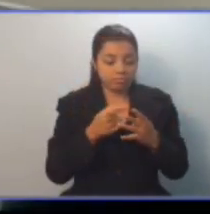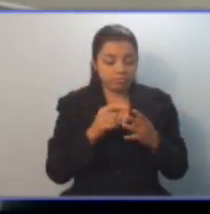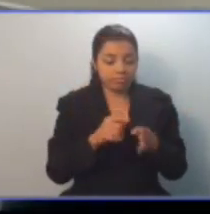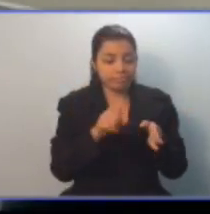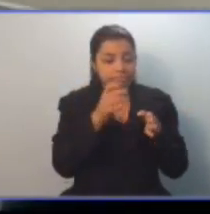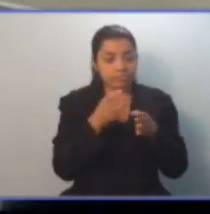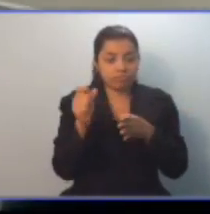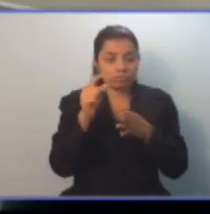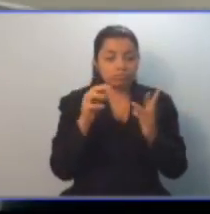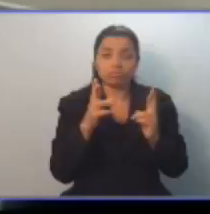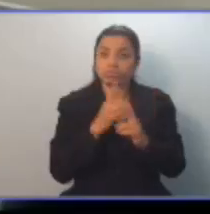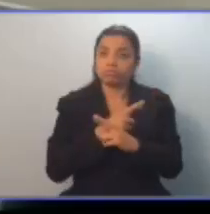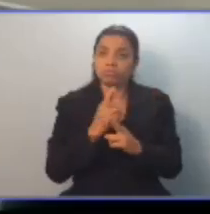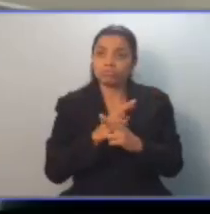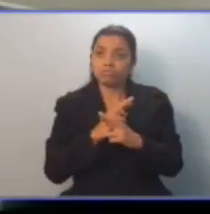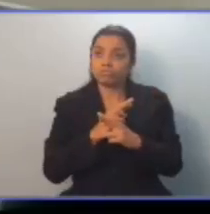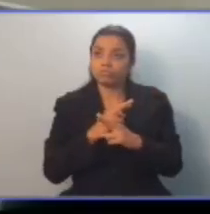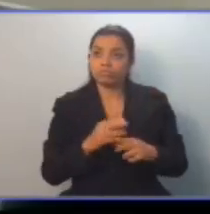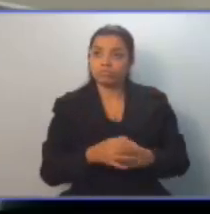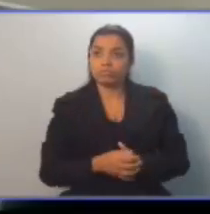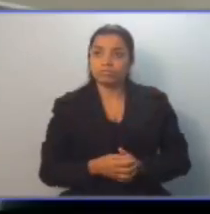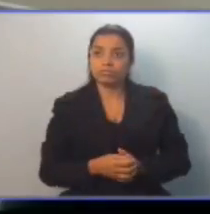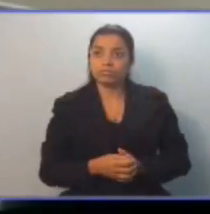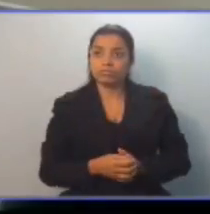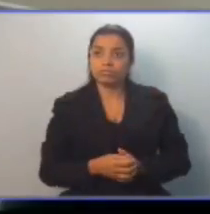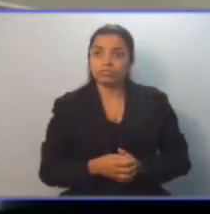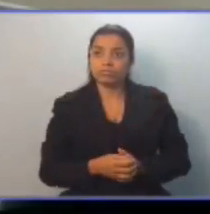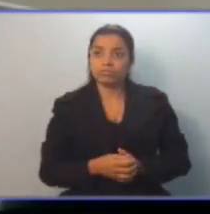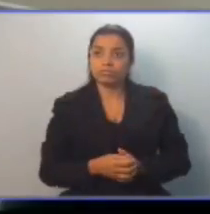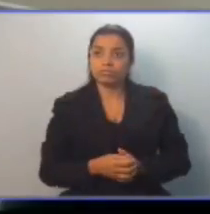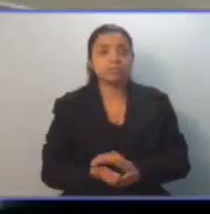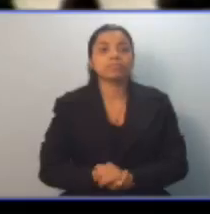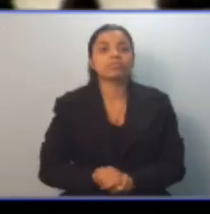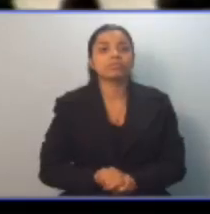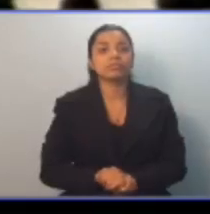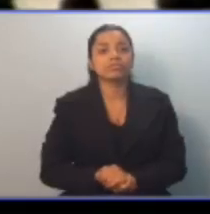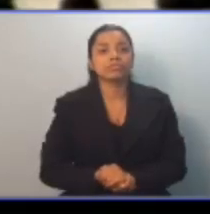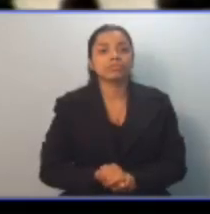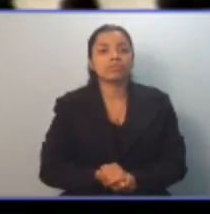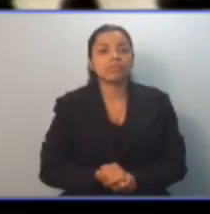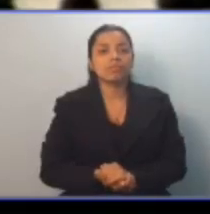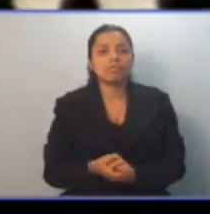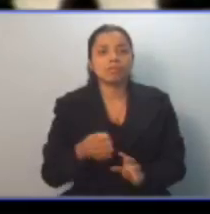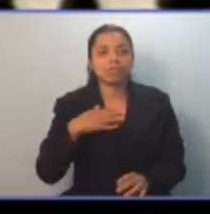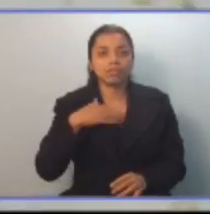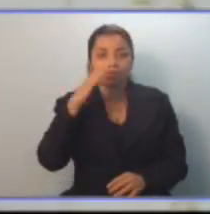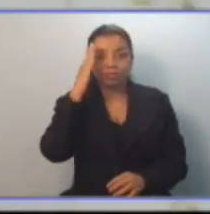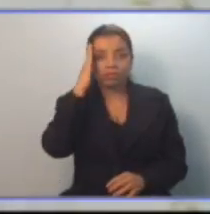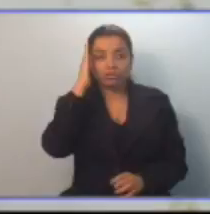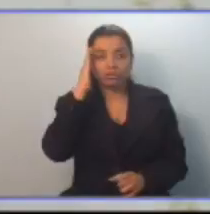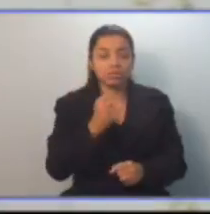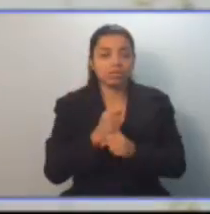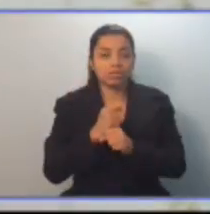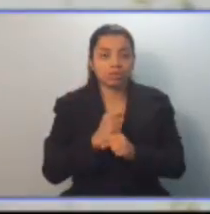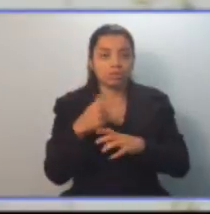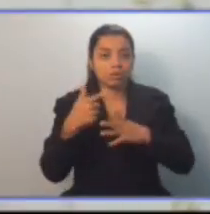instituciones establecidas en ella. Nada más. Yo estoy plenamente convencido que debe ser una reforma